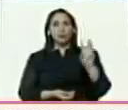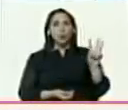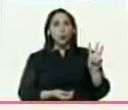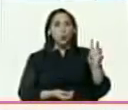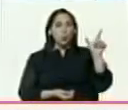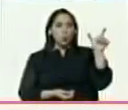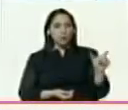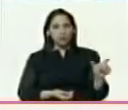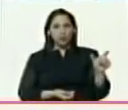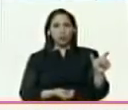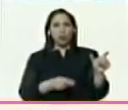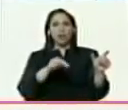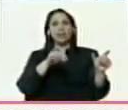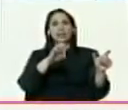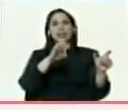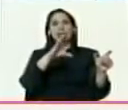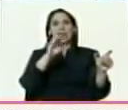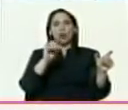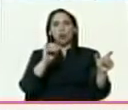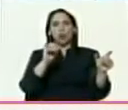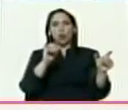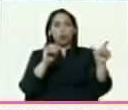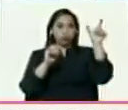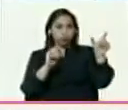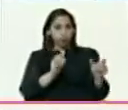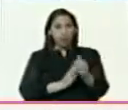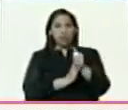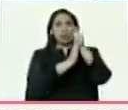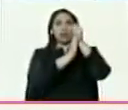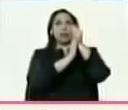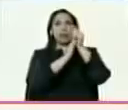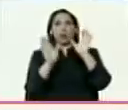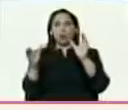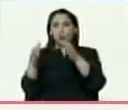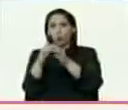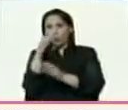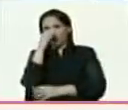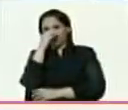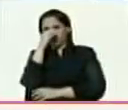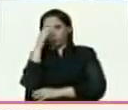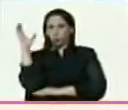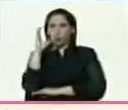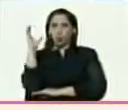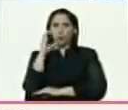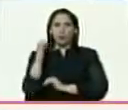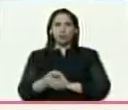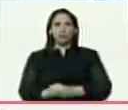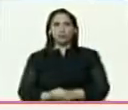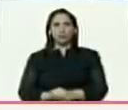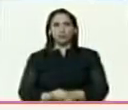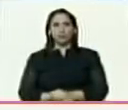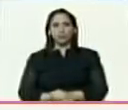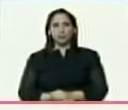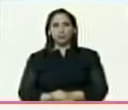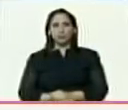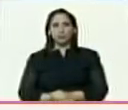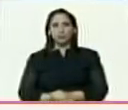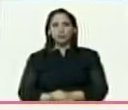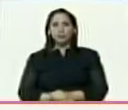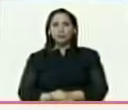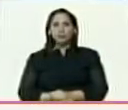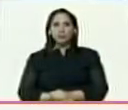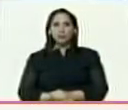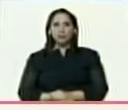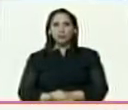gómez a diane co repito uno de los líderes de la banda paramilitar narcoparamilitar conocido